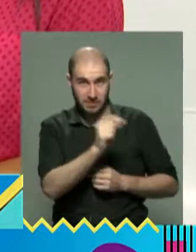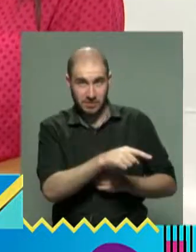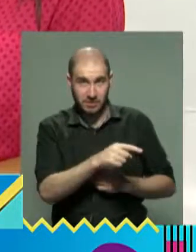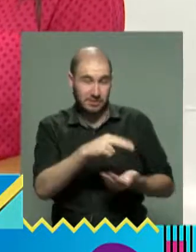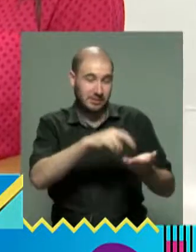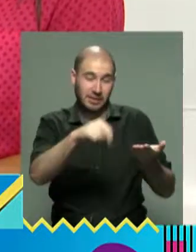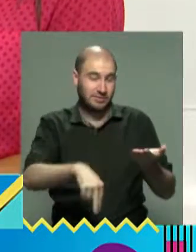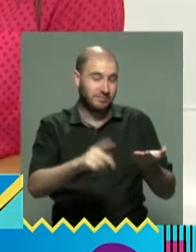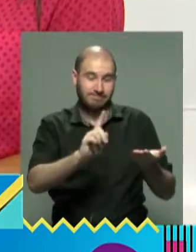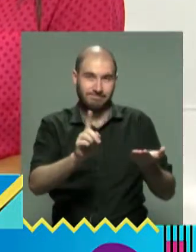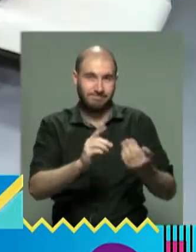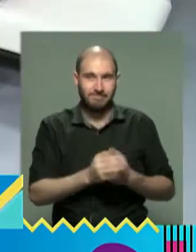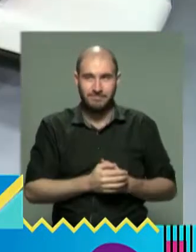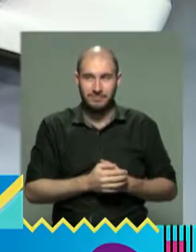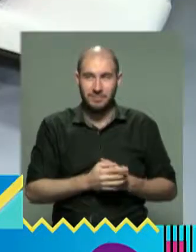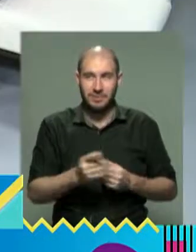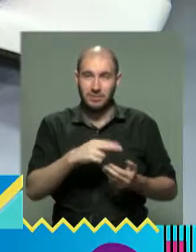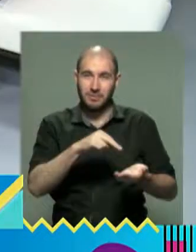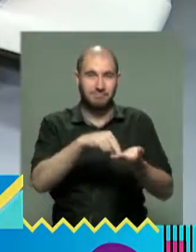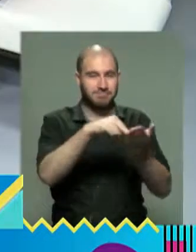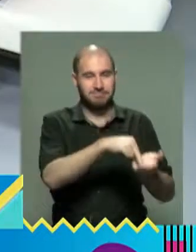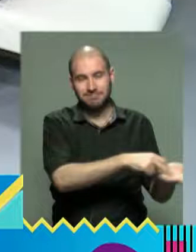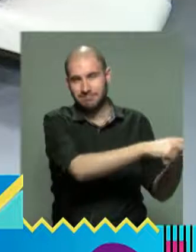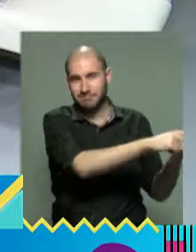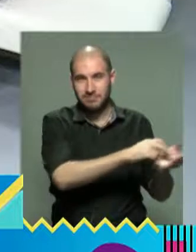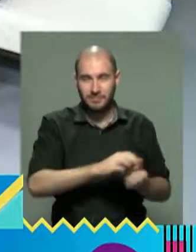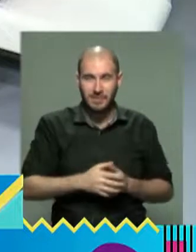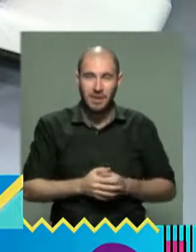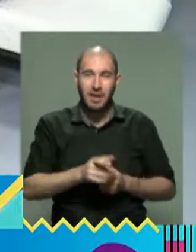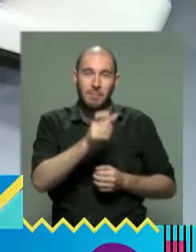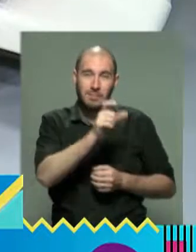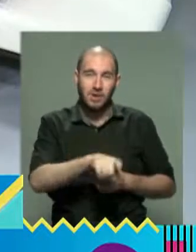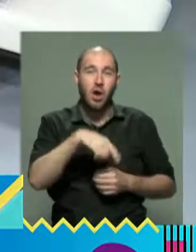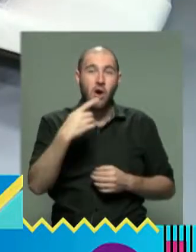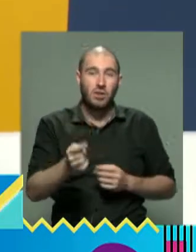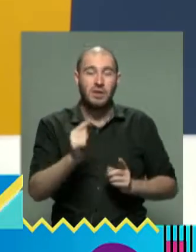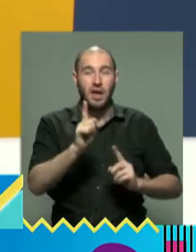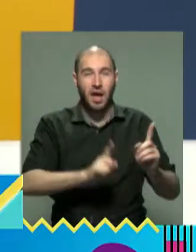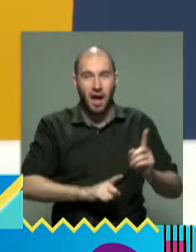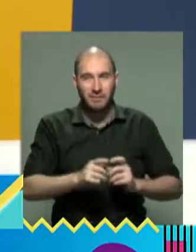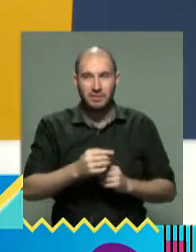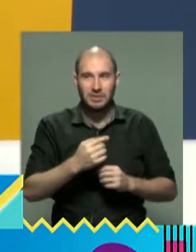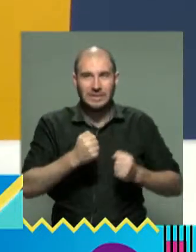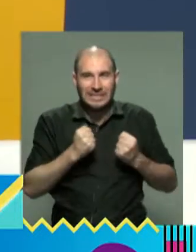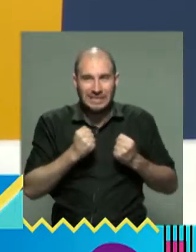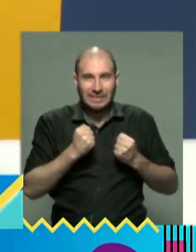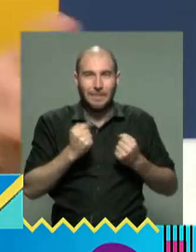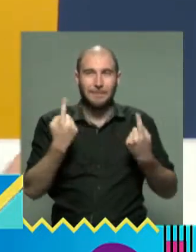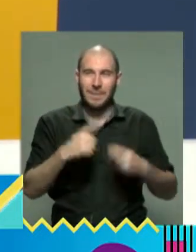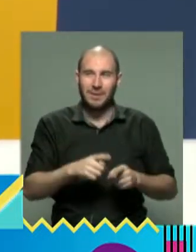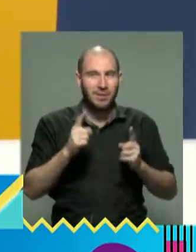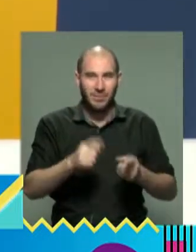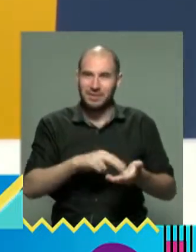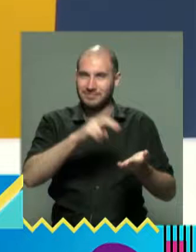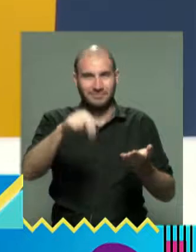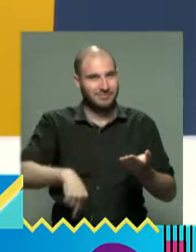no saltó, lo metí adentro y lo regresé. Pero lo regresaste. el resto, que por ahí se me puede haber puesto un duro, pero